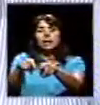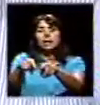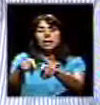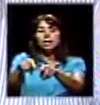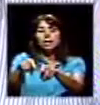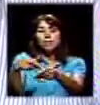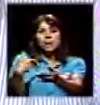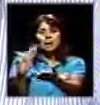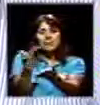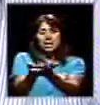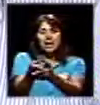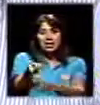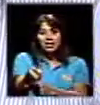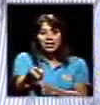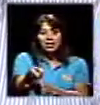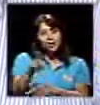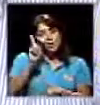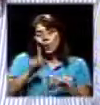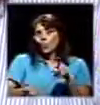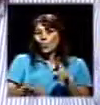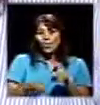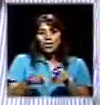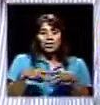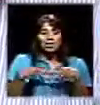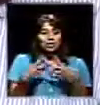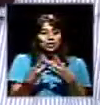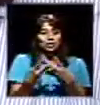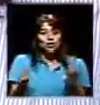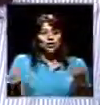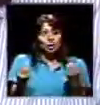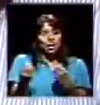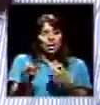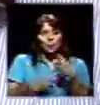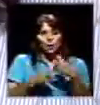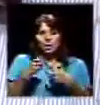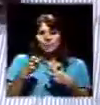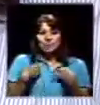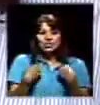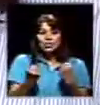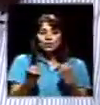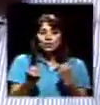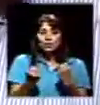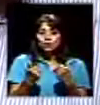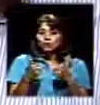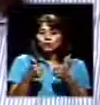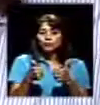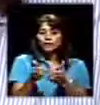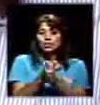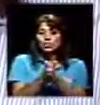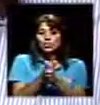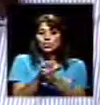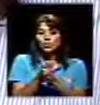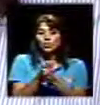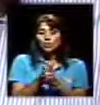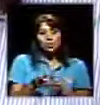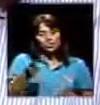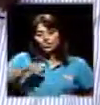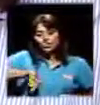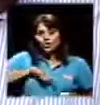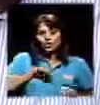en solucionar un problema de salud. Bueno, eso no, nosotros no lo analizamos acá, pero sí